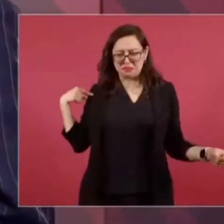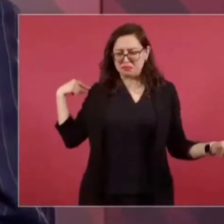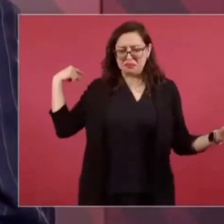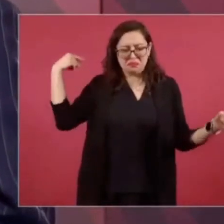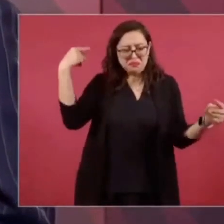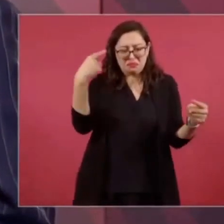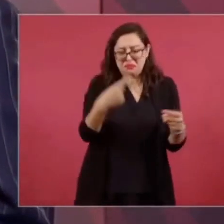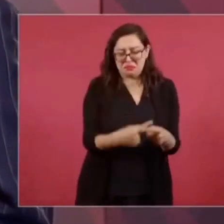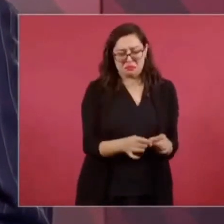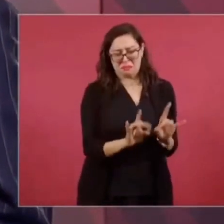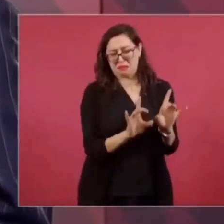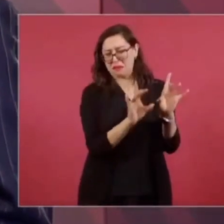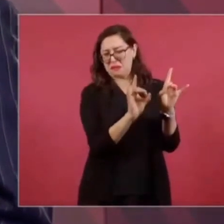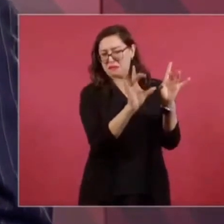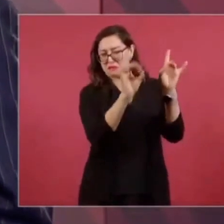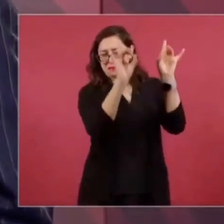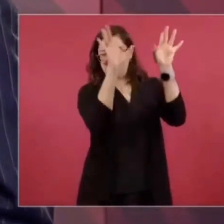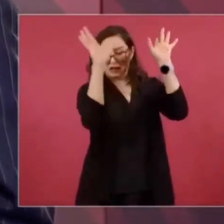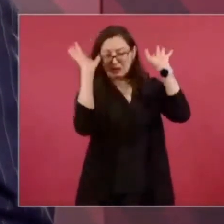reaccionarios,